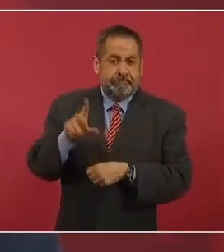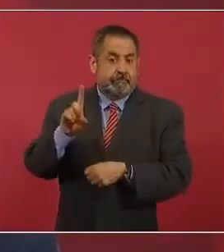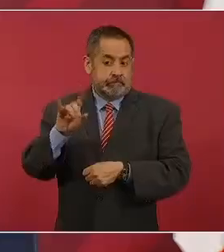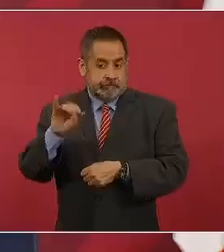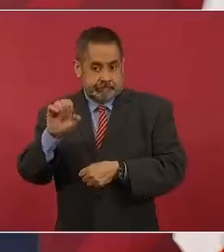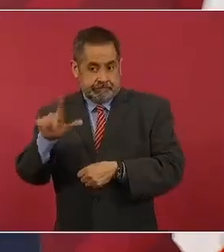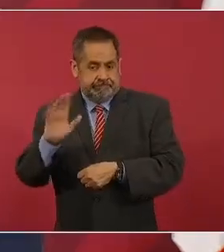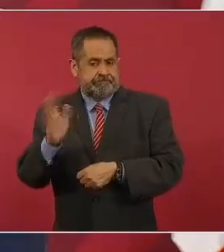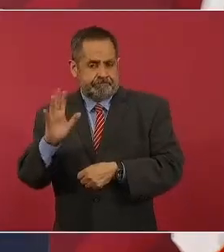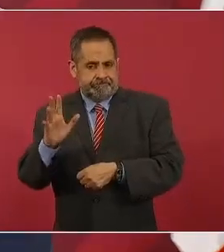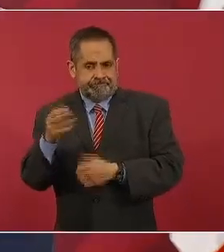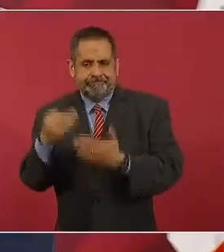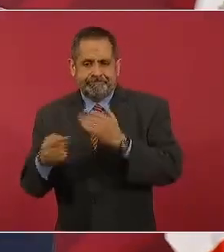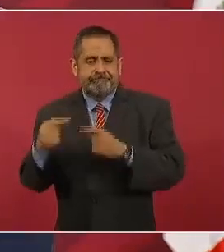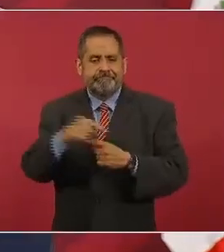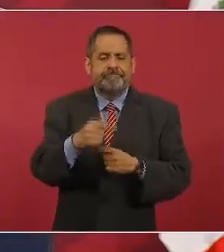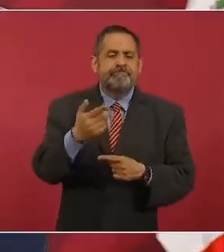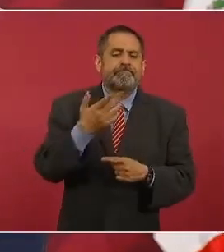en diésel,